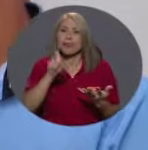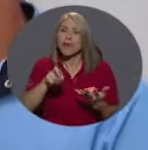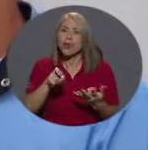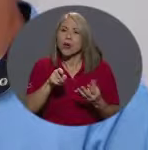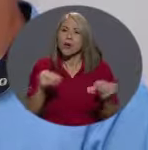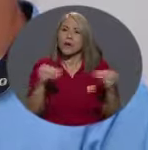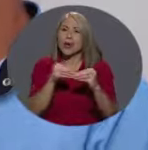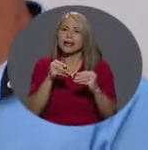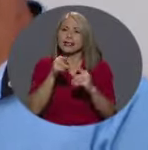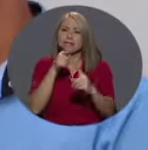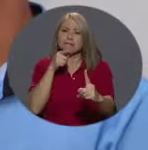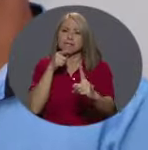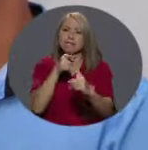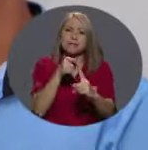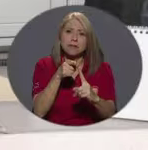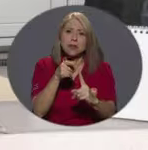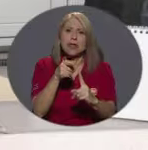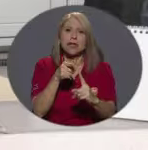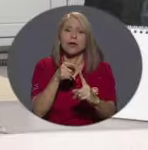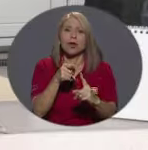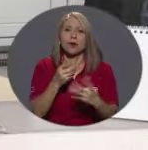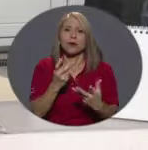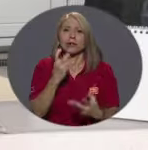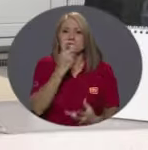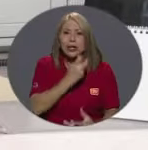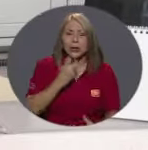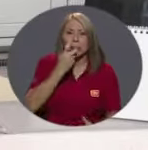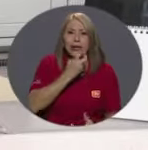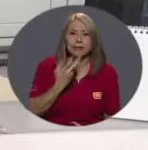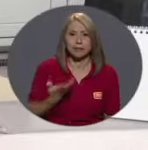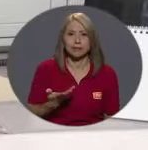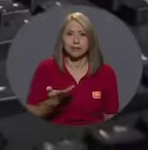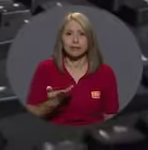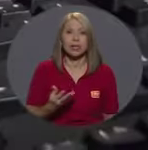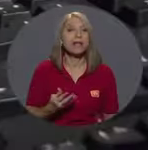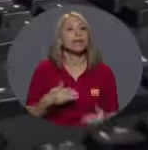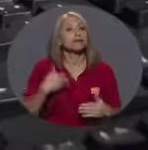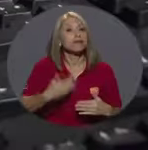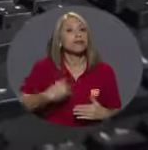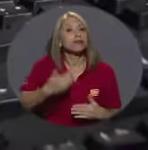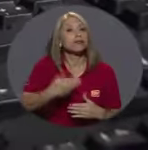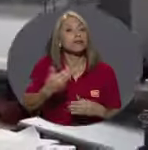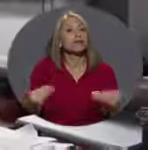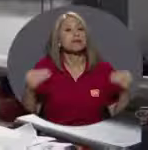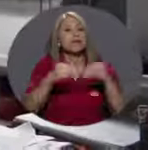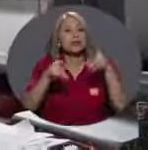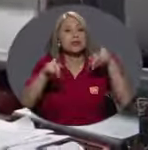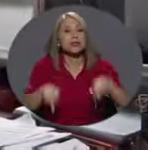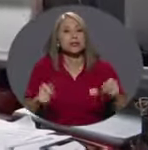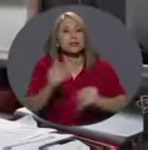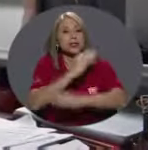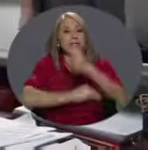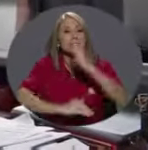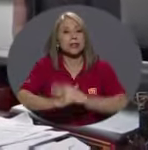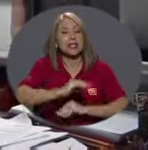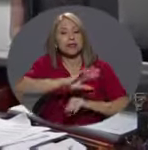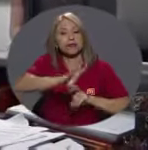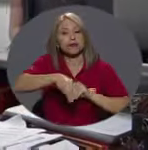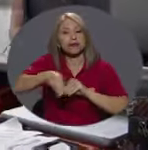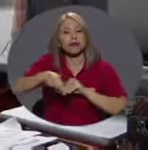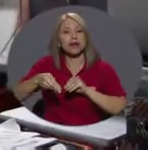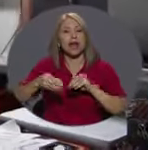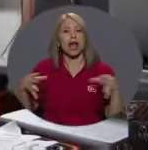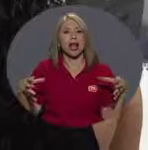concisa y adecuada. Cada vez son más personas en condición de discapacidad que se unen a la